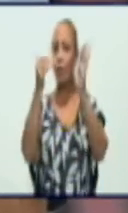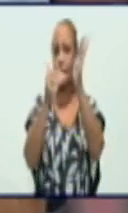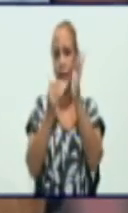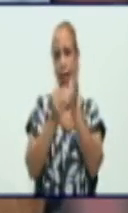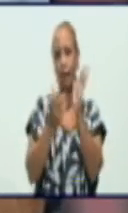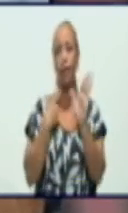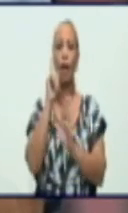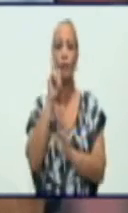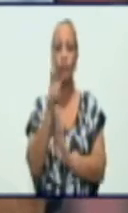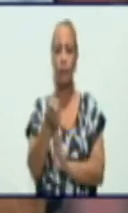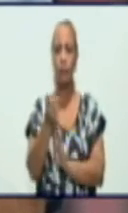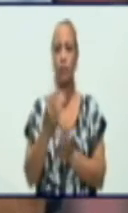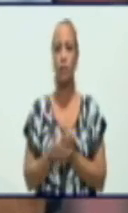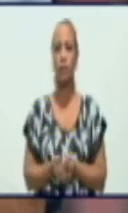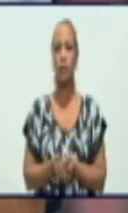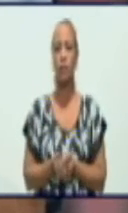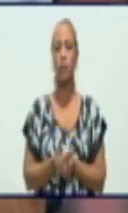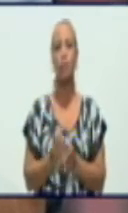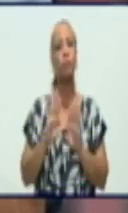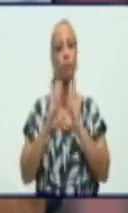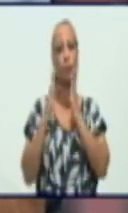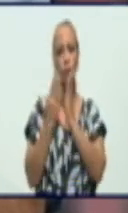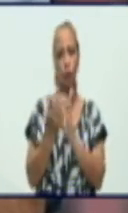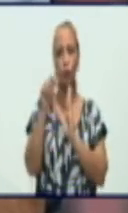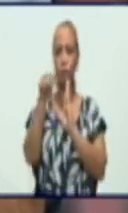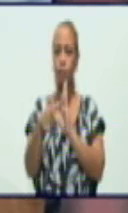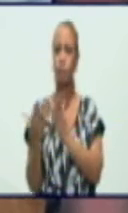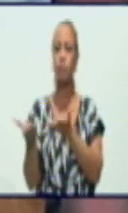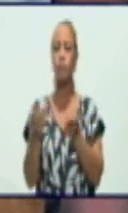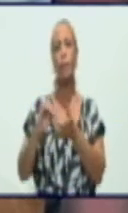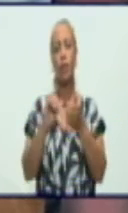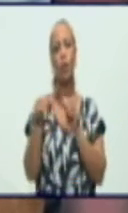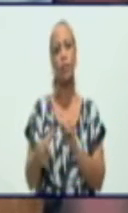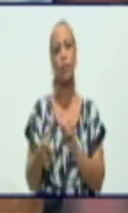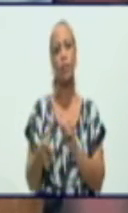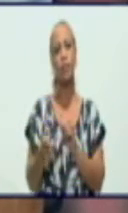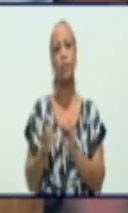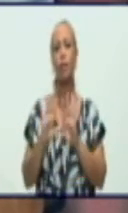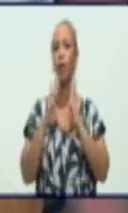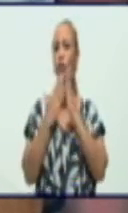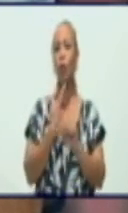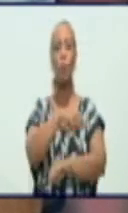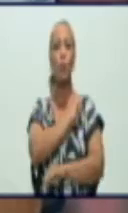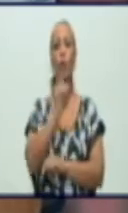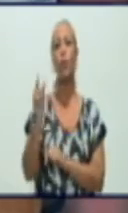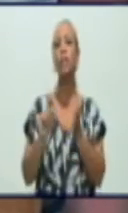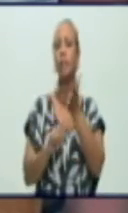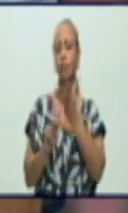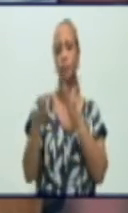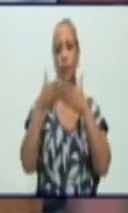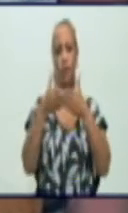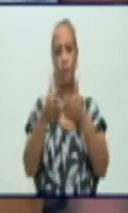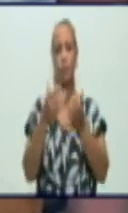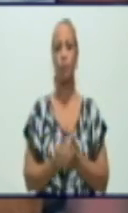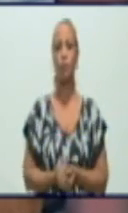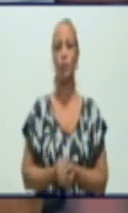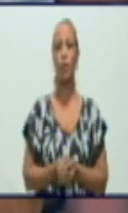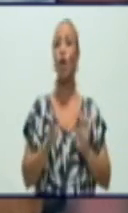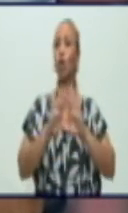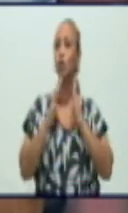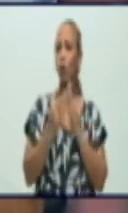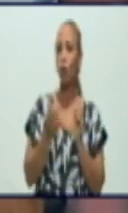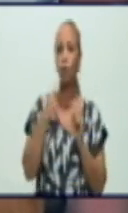ti, al resto de los compañeros presentes en el estudio y compañeras, y a todo nuestro pueblo de Granma. Bueno, todos vivimos